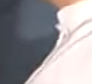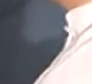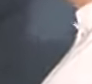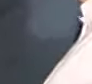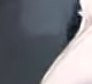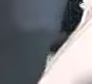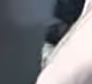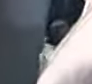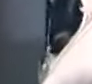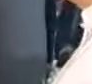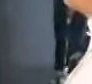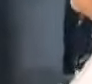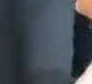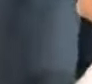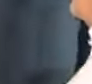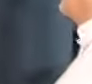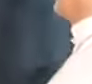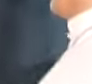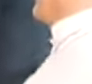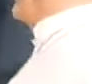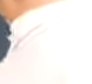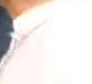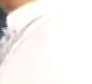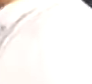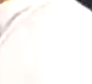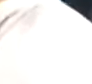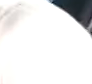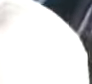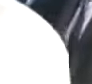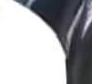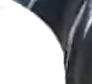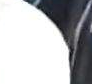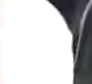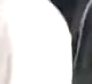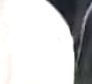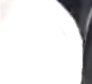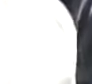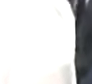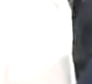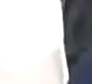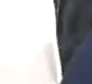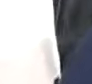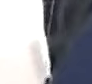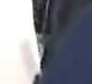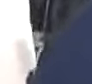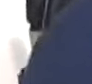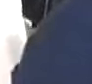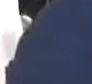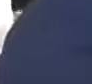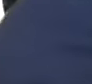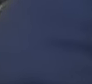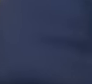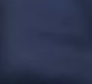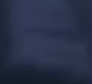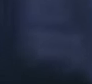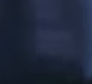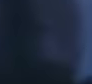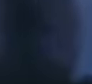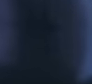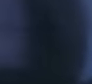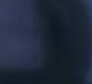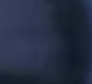venido conversando, de todo lo que se dijo hace pocos momentos, de la intencionalidad que tiene el pueblo venezolano de